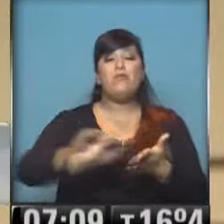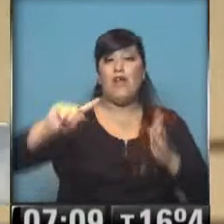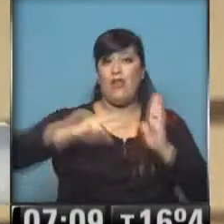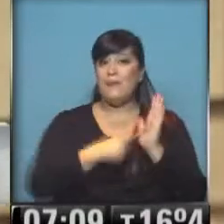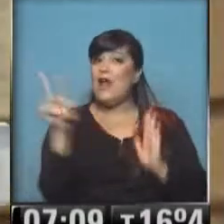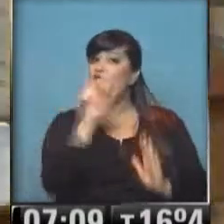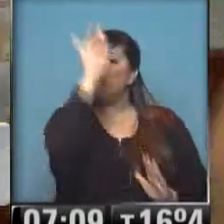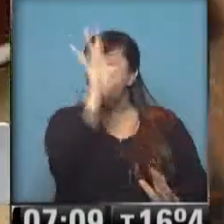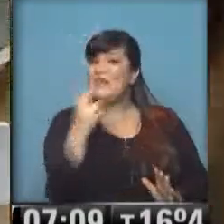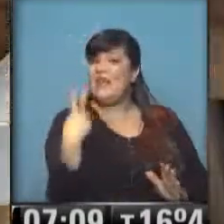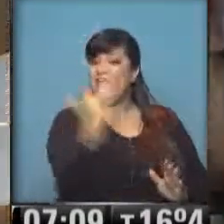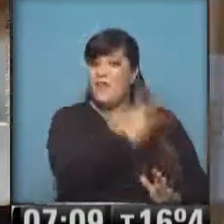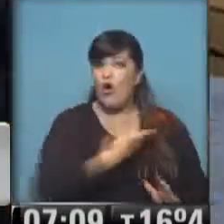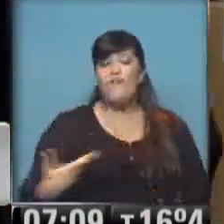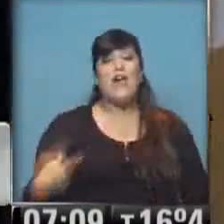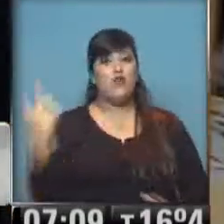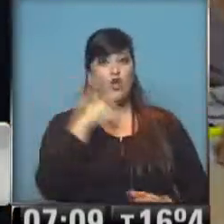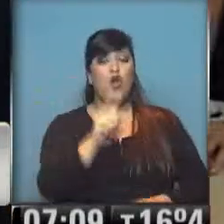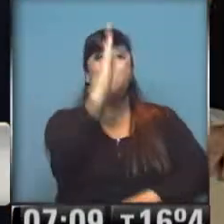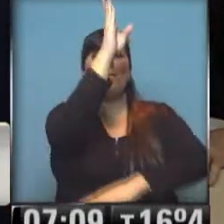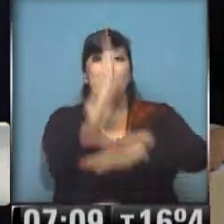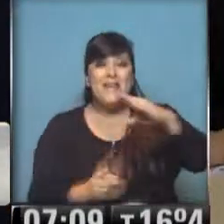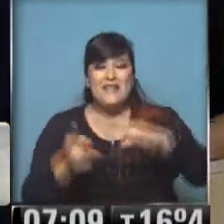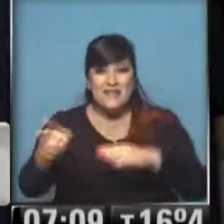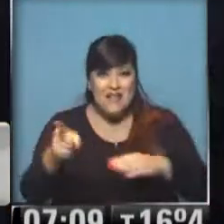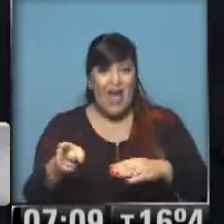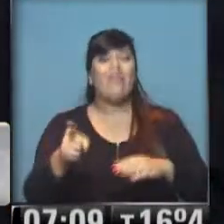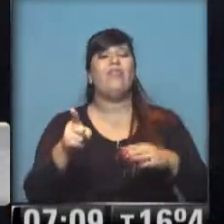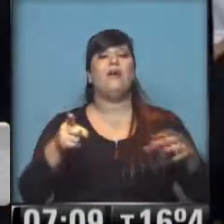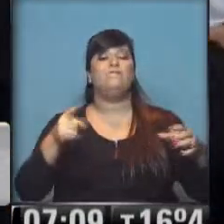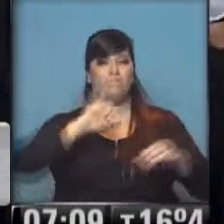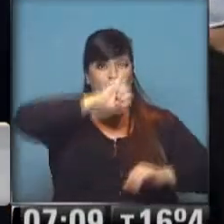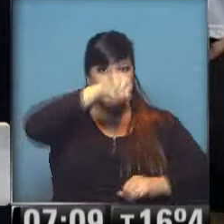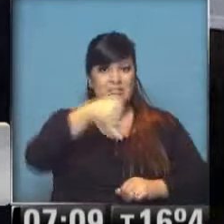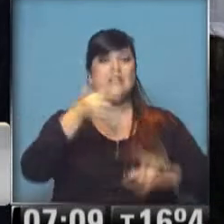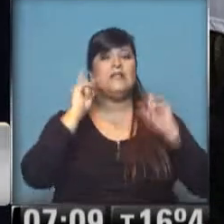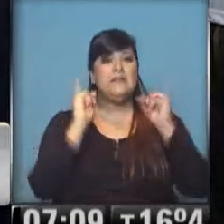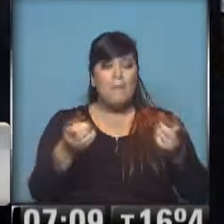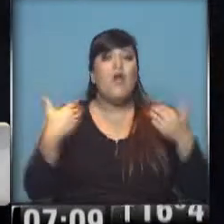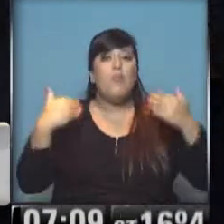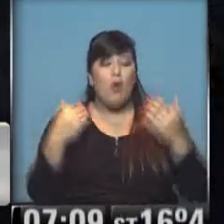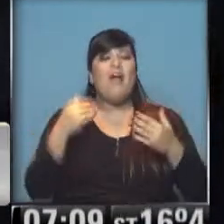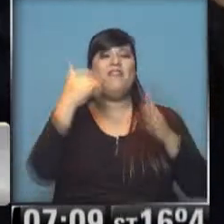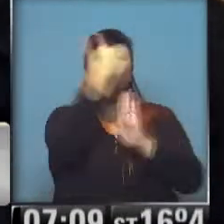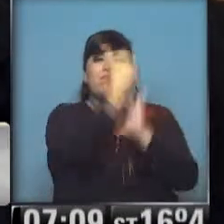jefe de gobierno. Solamente la mitad de las fuerzas políticas recién lograron tener también la capacidad de presentar